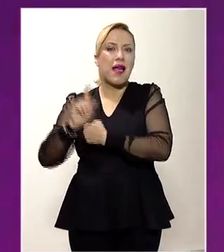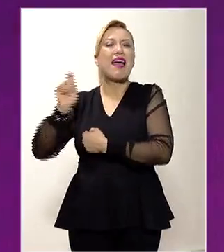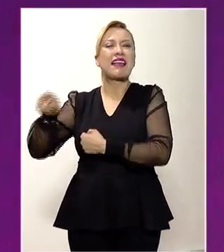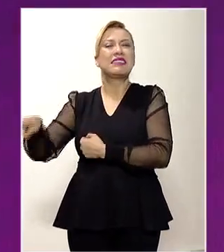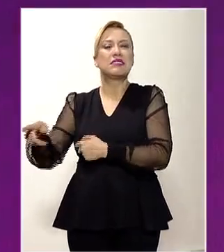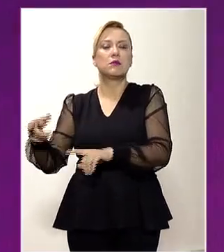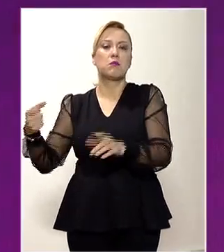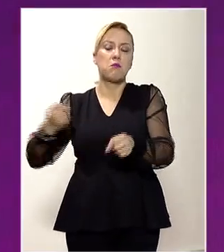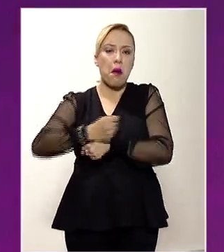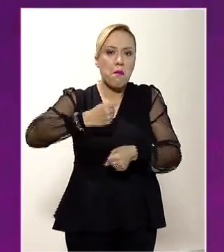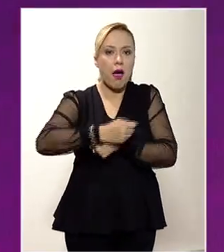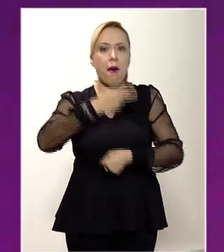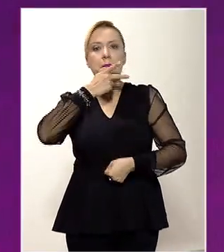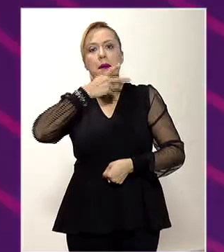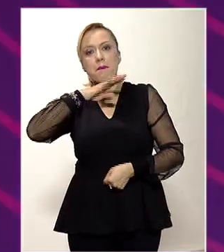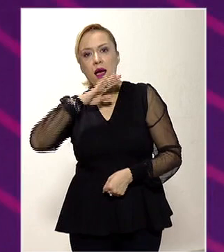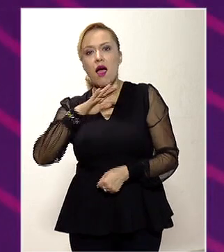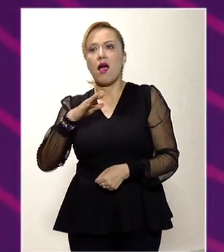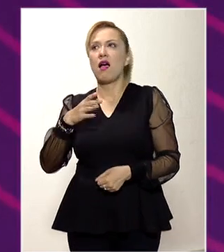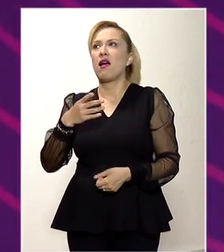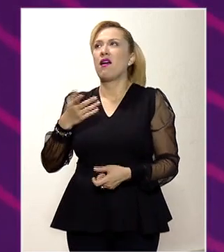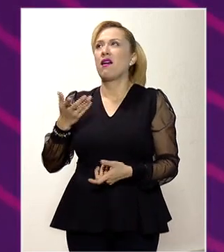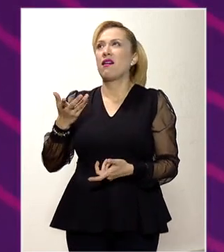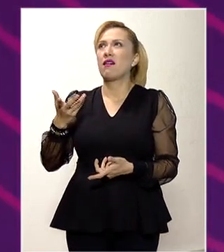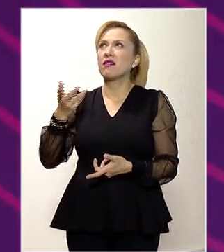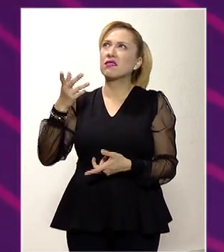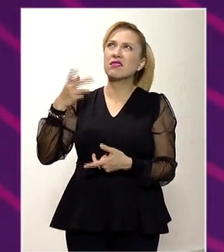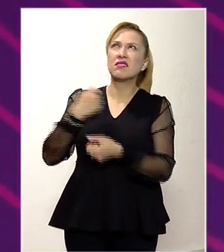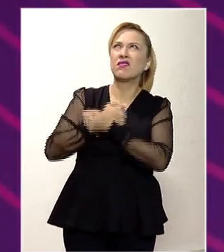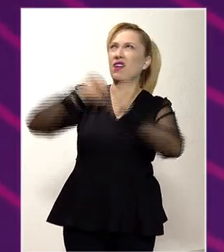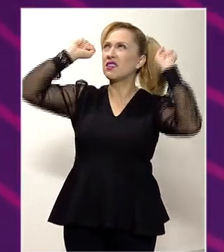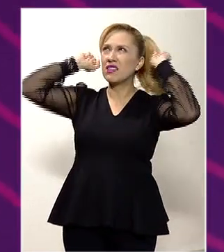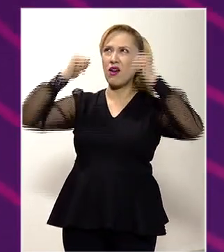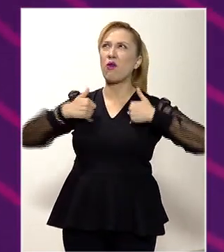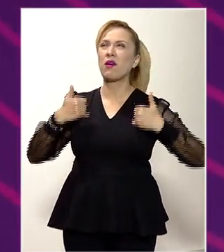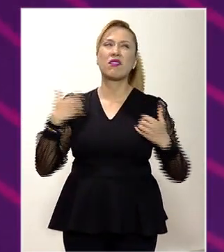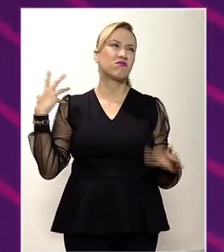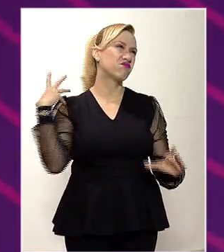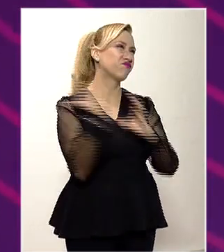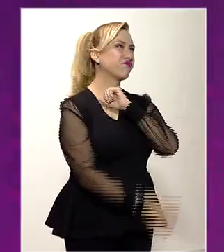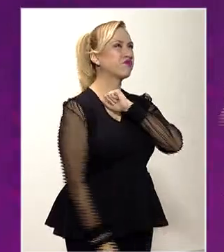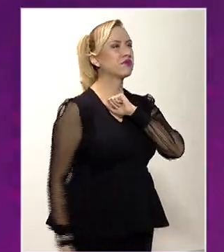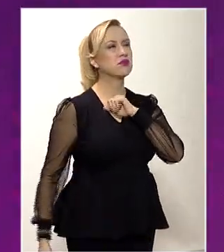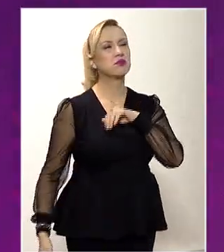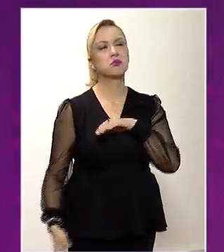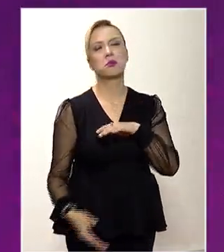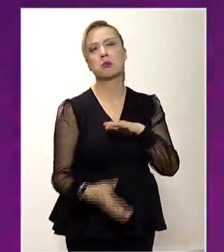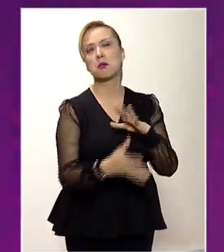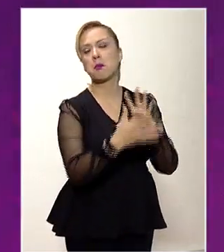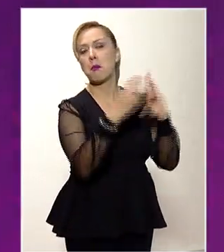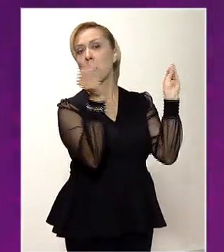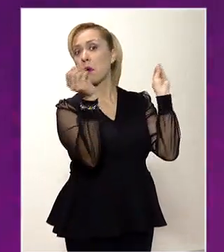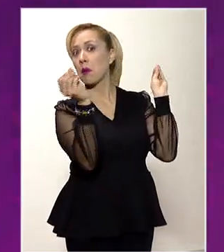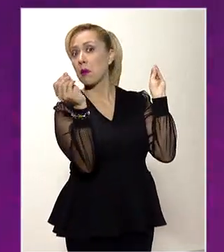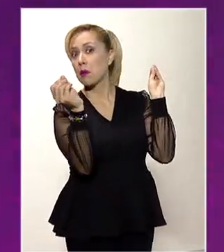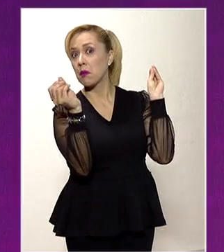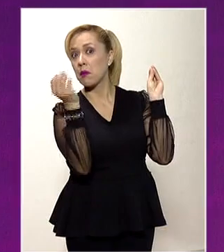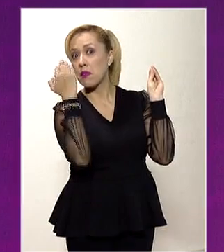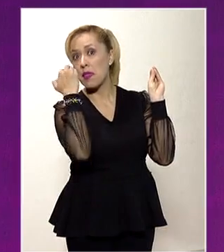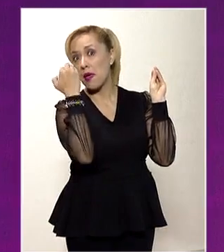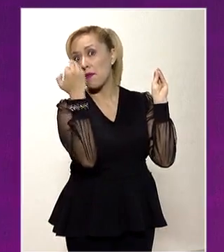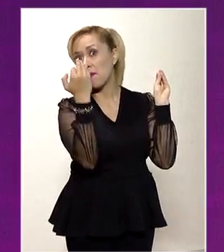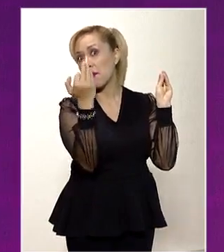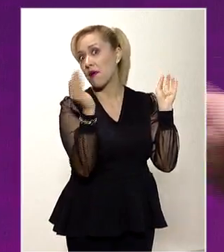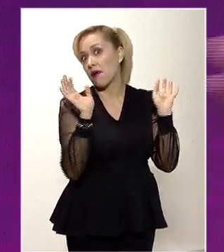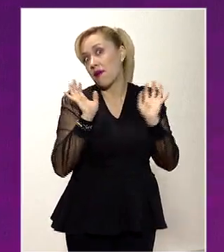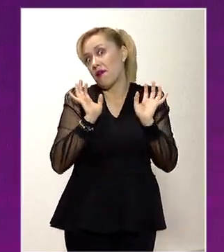el chavo o la chava se salen de la casa, y que eso se podría considerar como de manera inicial como una ausencia voluntaria, que tendríamos que cuestionarnos hasta